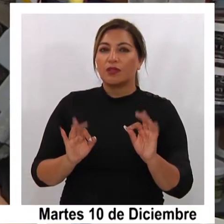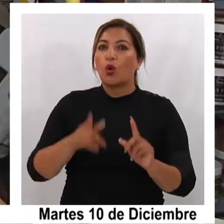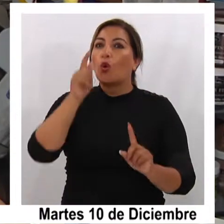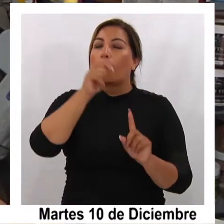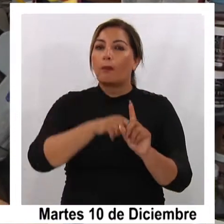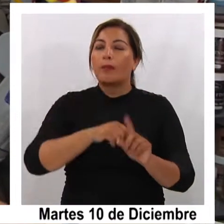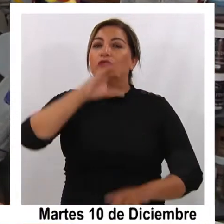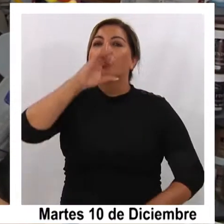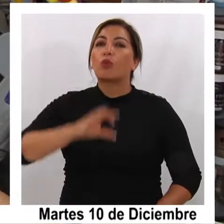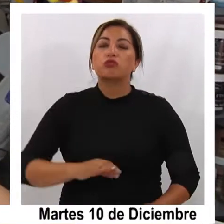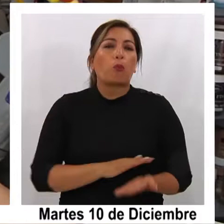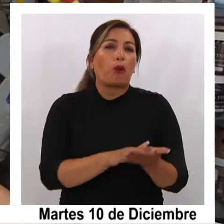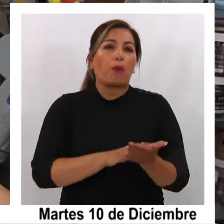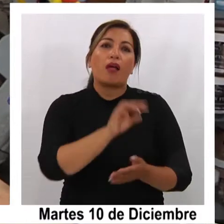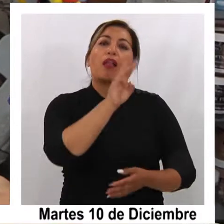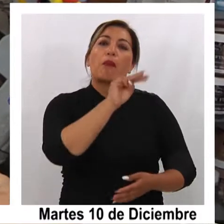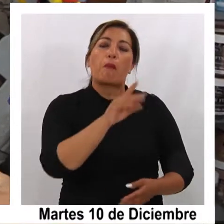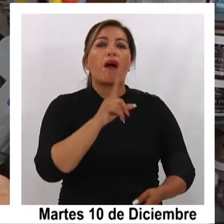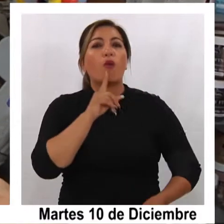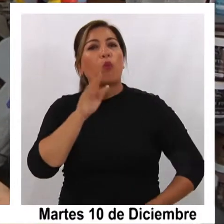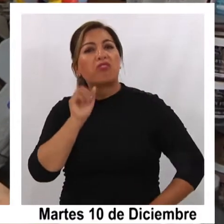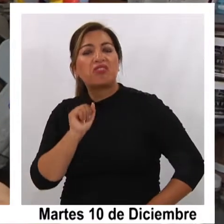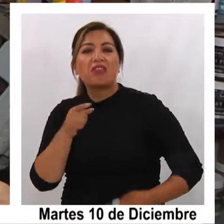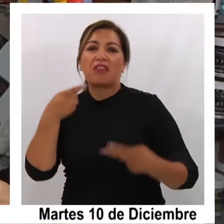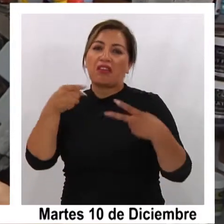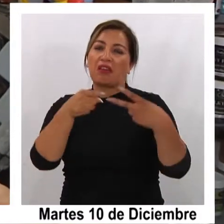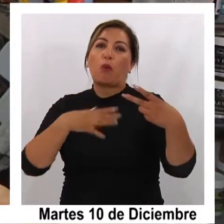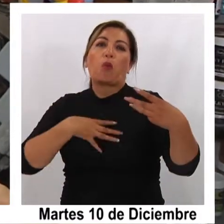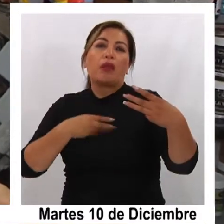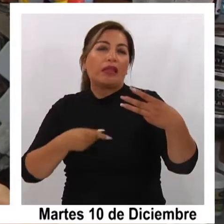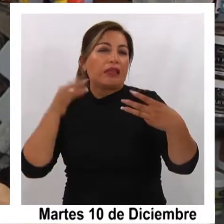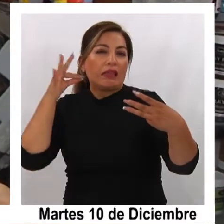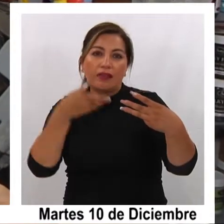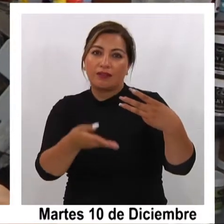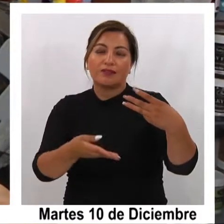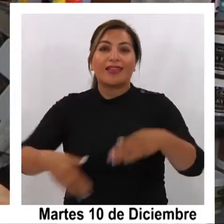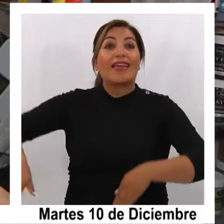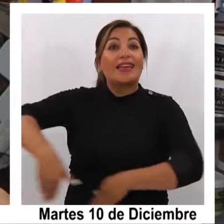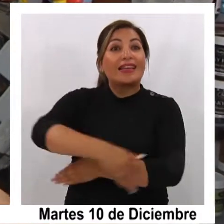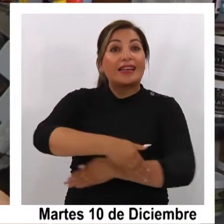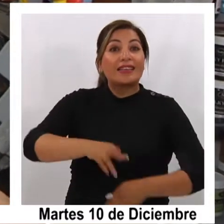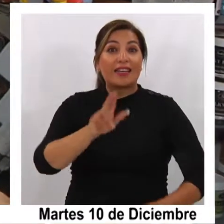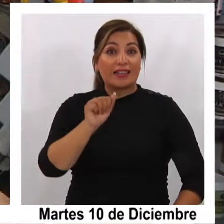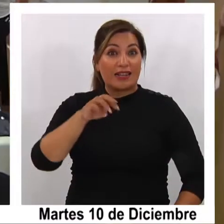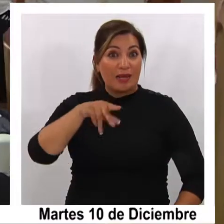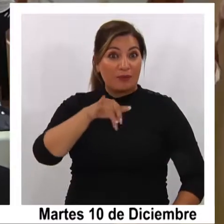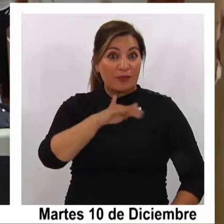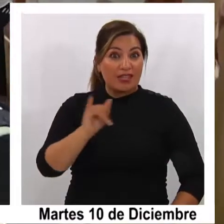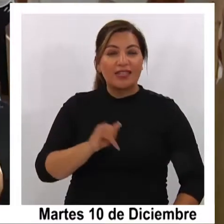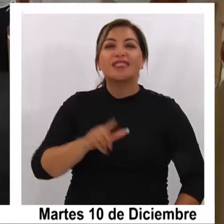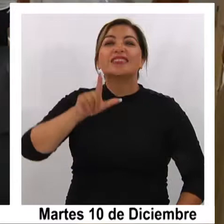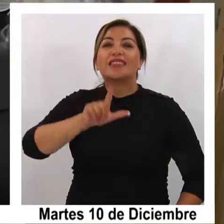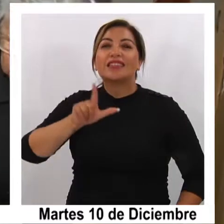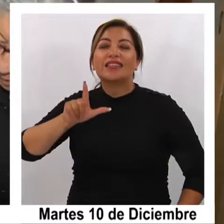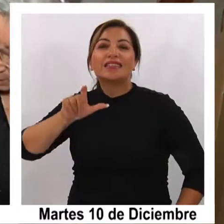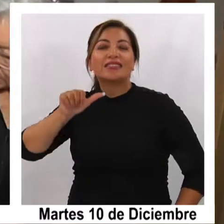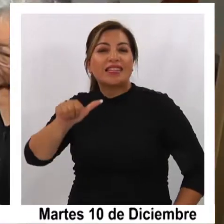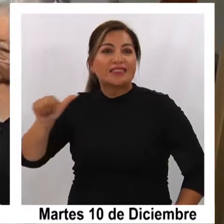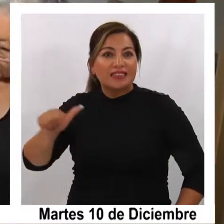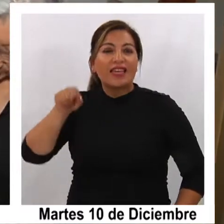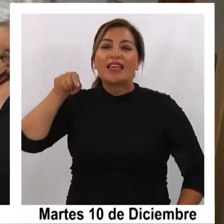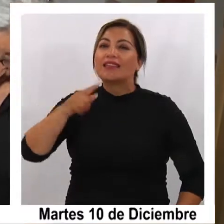que pueden regalarle un mes de curso a su mamá, a una tía, a una hija. En Ramírez